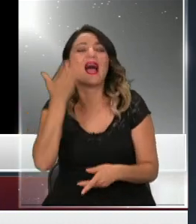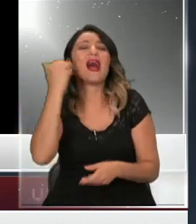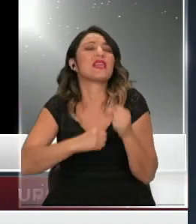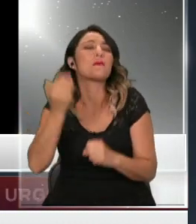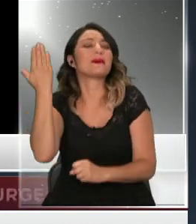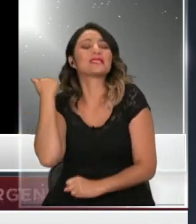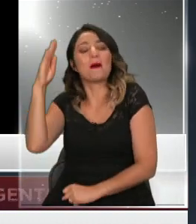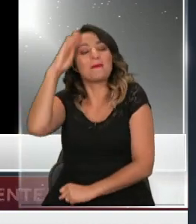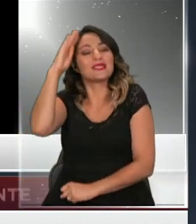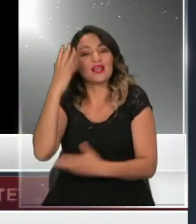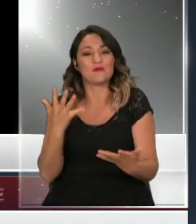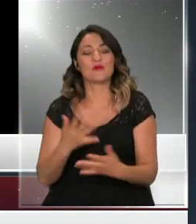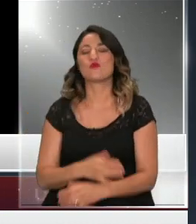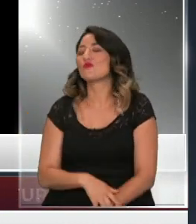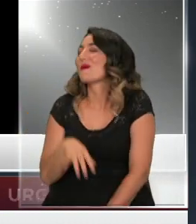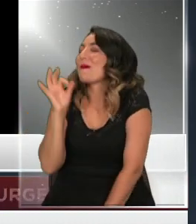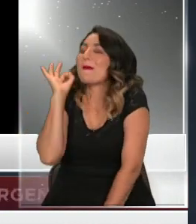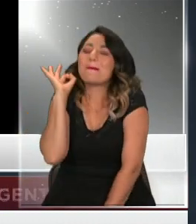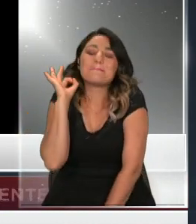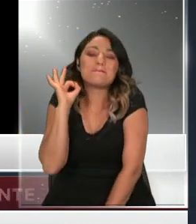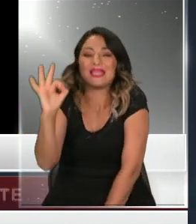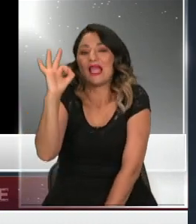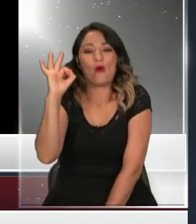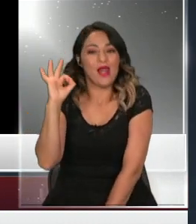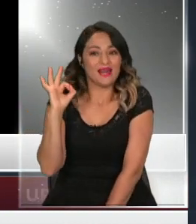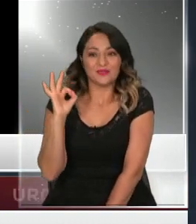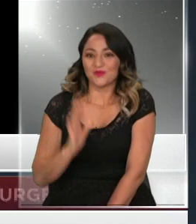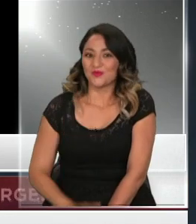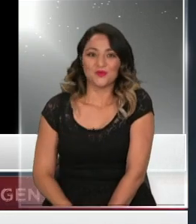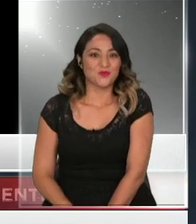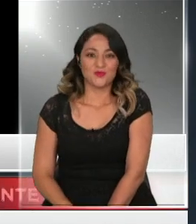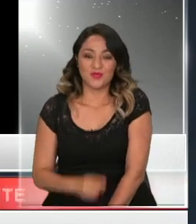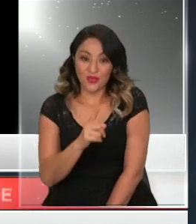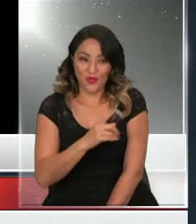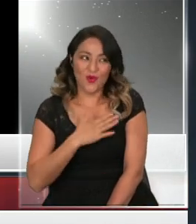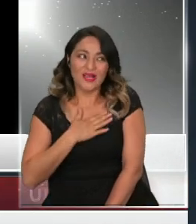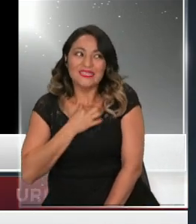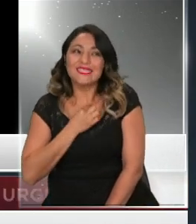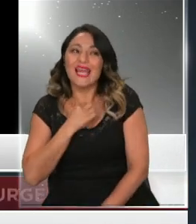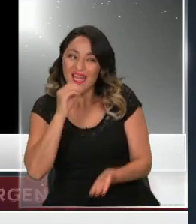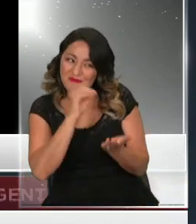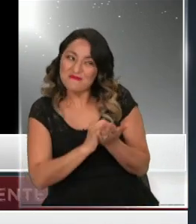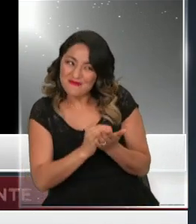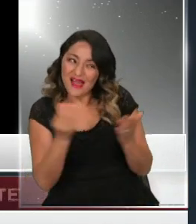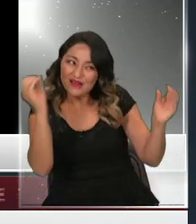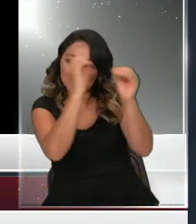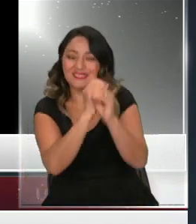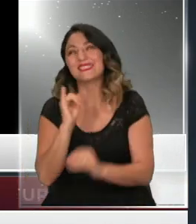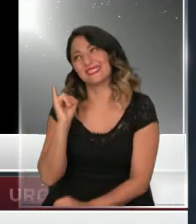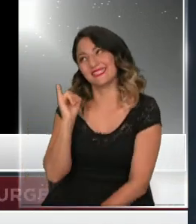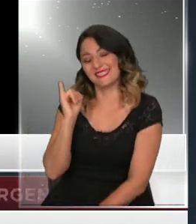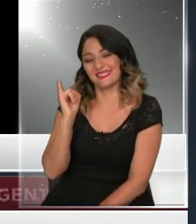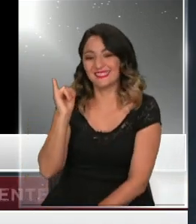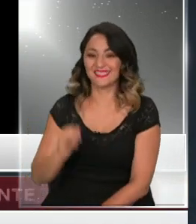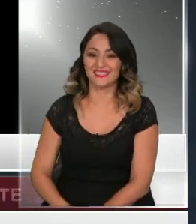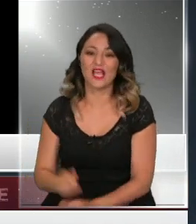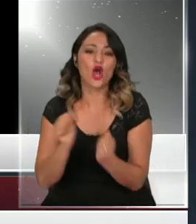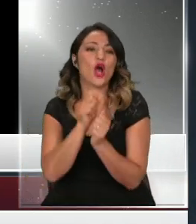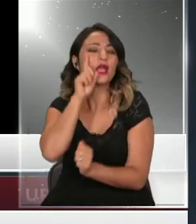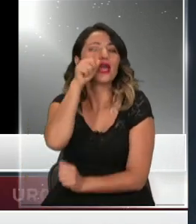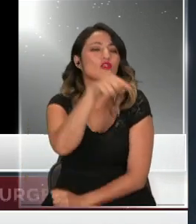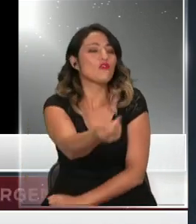fue esa experiencia? Espectacular. Sí. Entonces tú quedaste con ganas de seguir viendo eclipse. Sí. Ya, ¿con quién